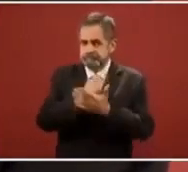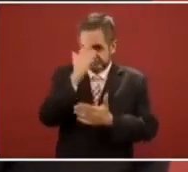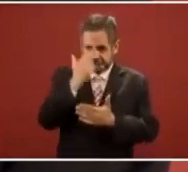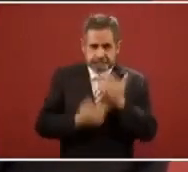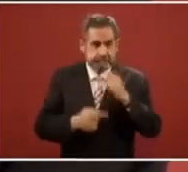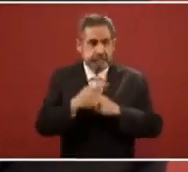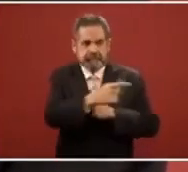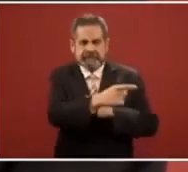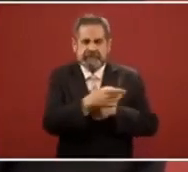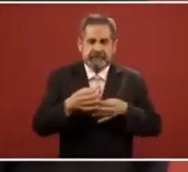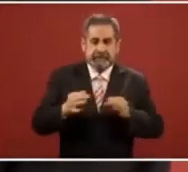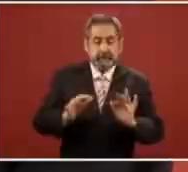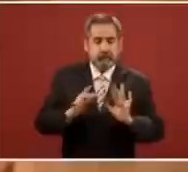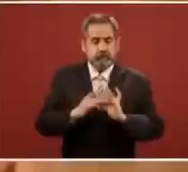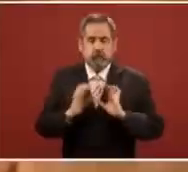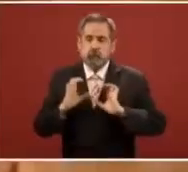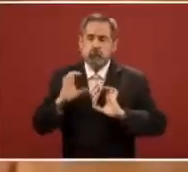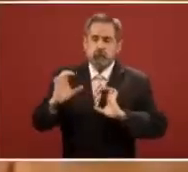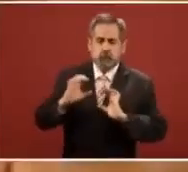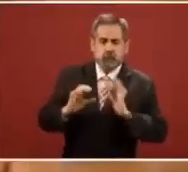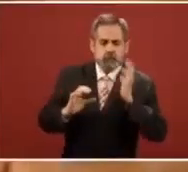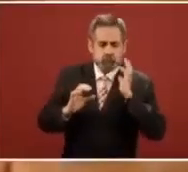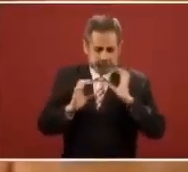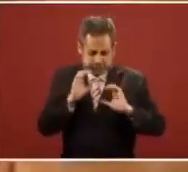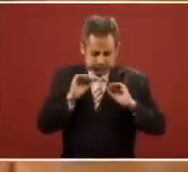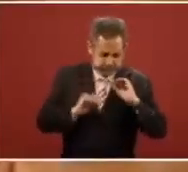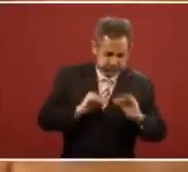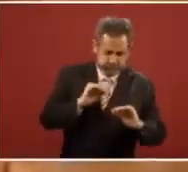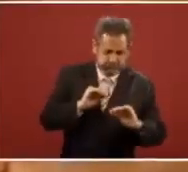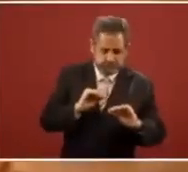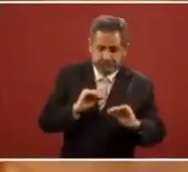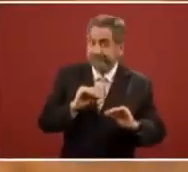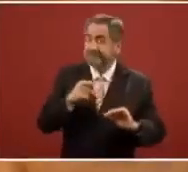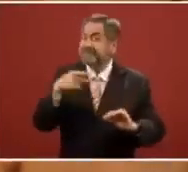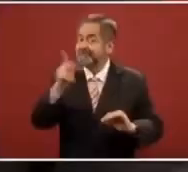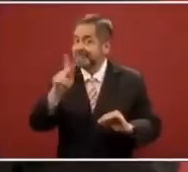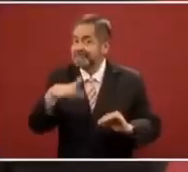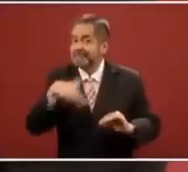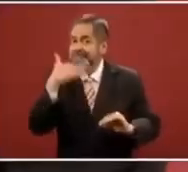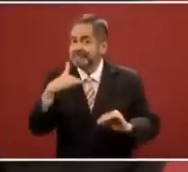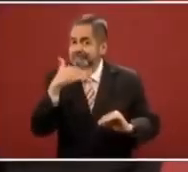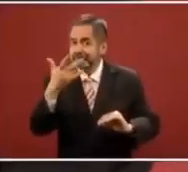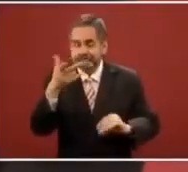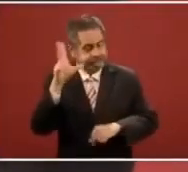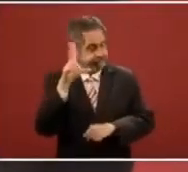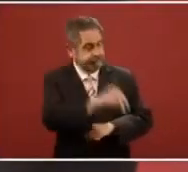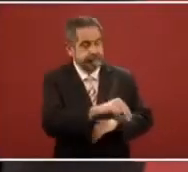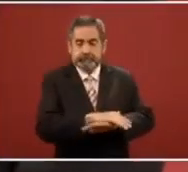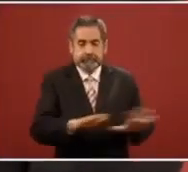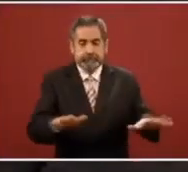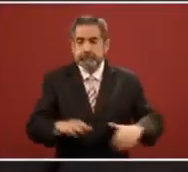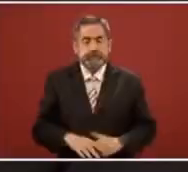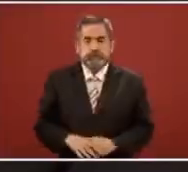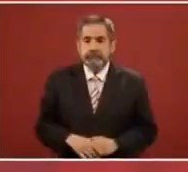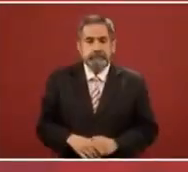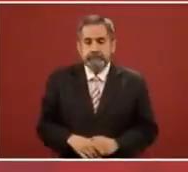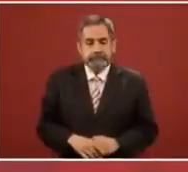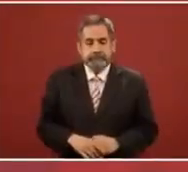exquisita, fifí, pero corrupción. Y es